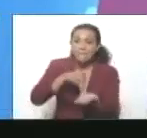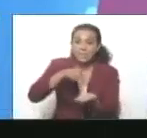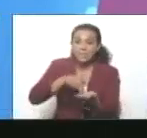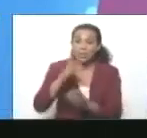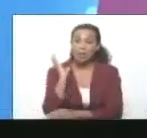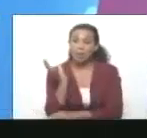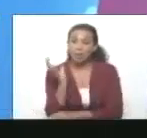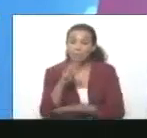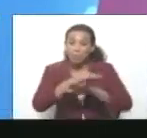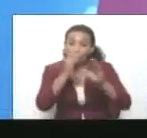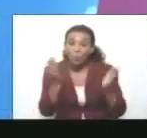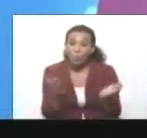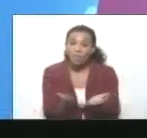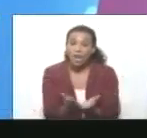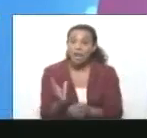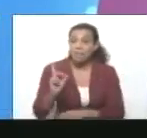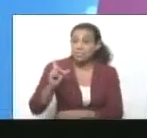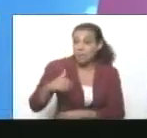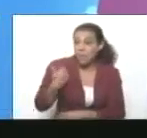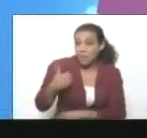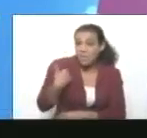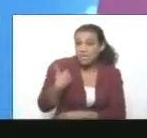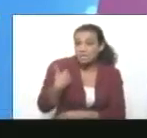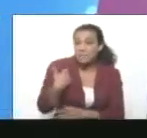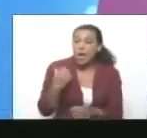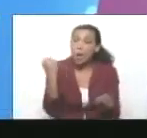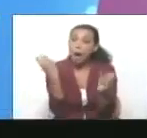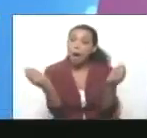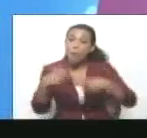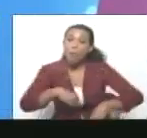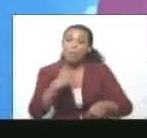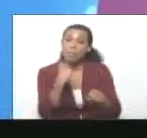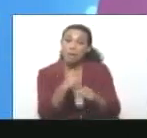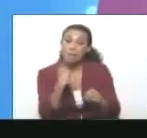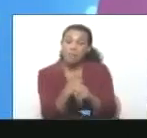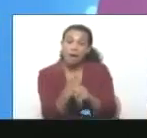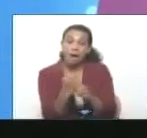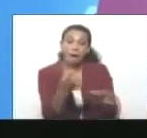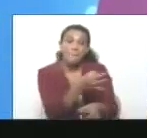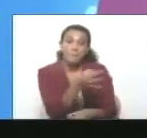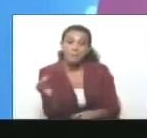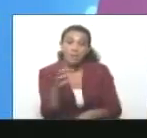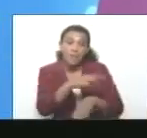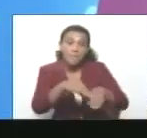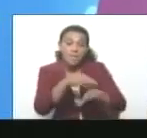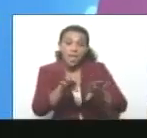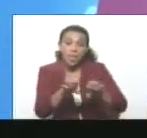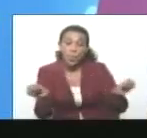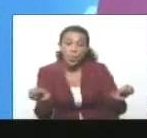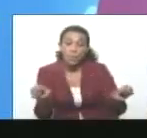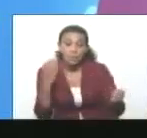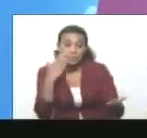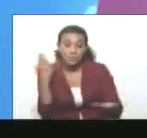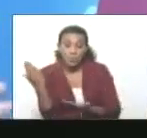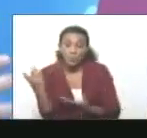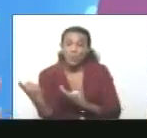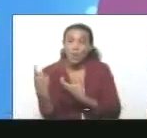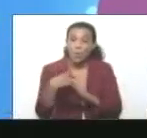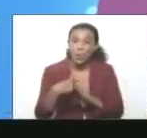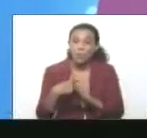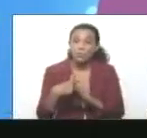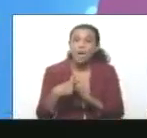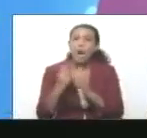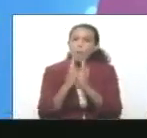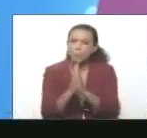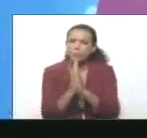Congreso Mundial, también aprovechamos para una agenda de trabajo, tuve una excelente reunión con la ministra de Educación, Yelitze Santaella, para revisar